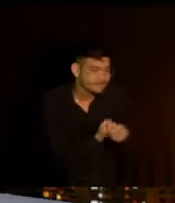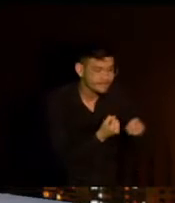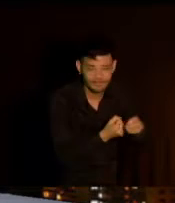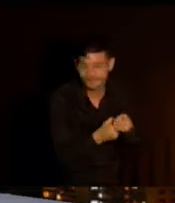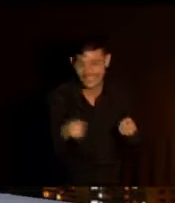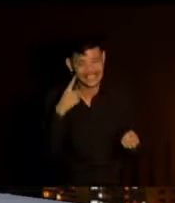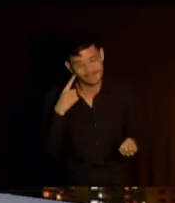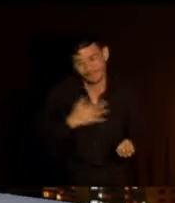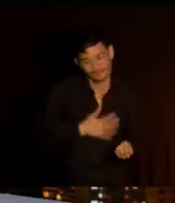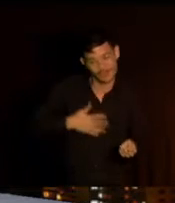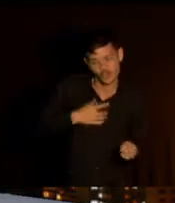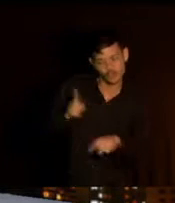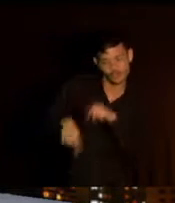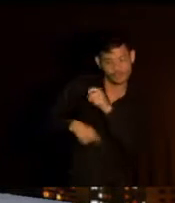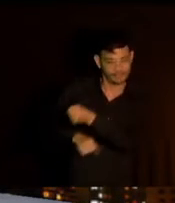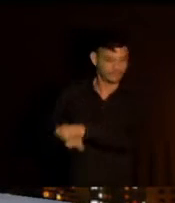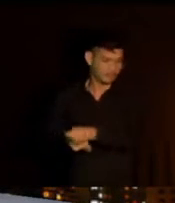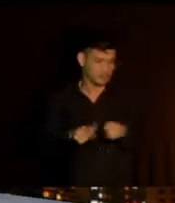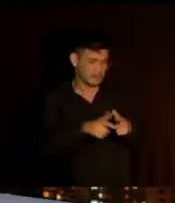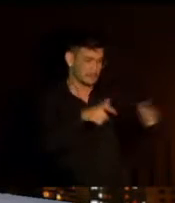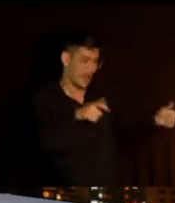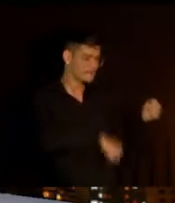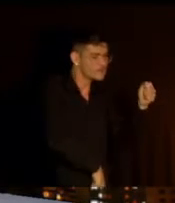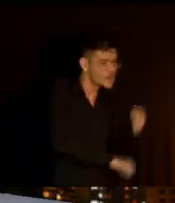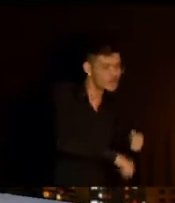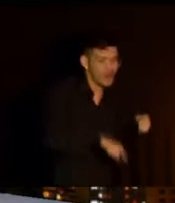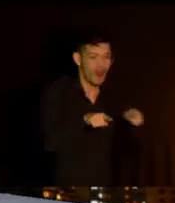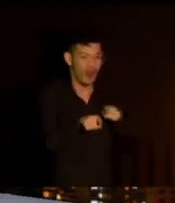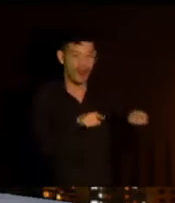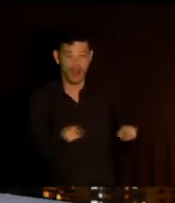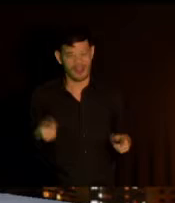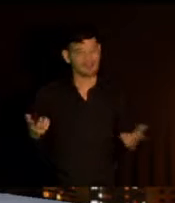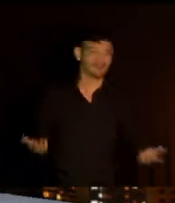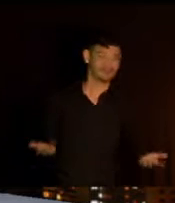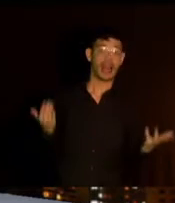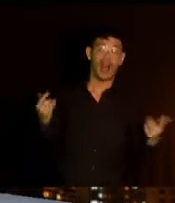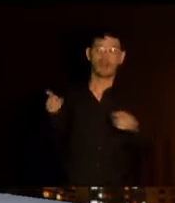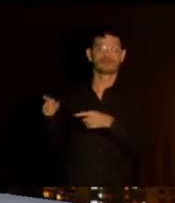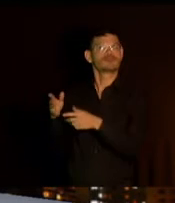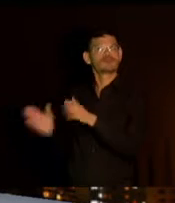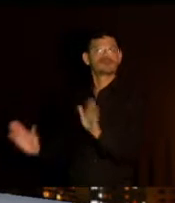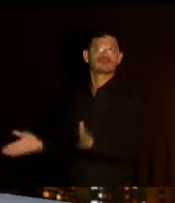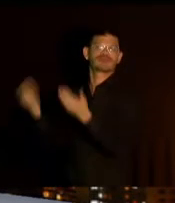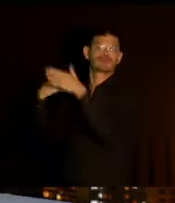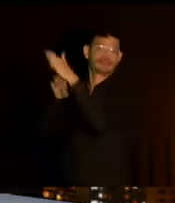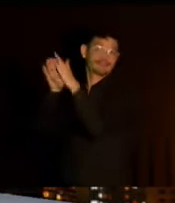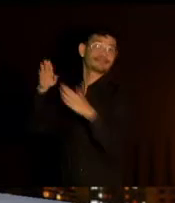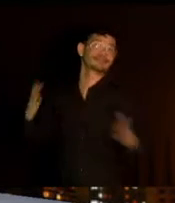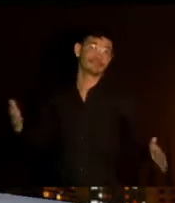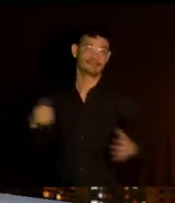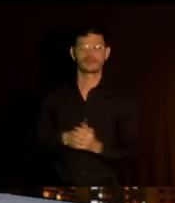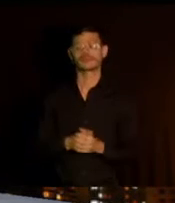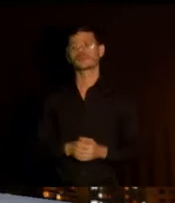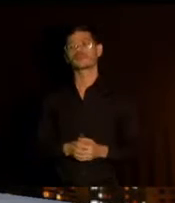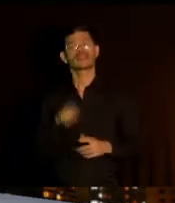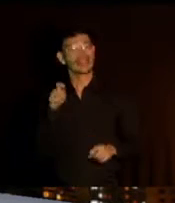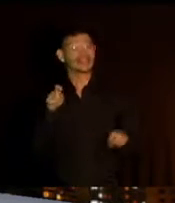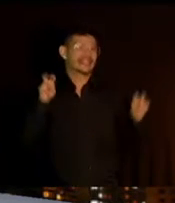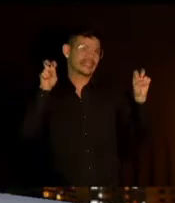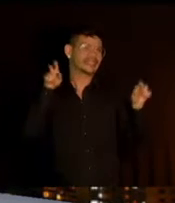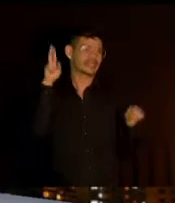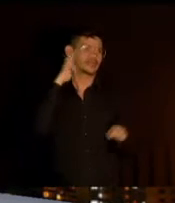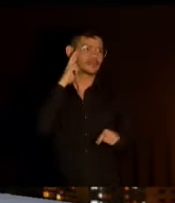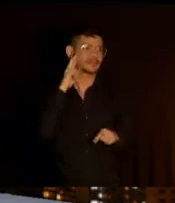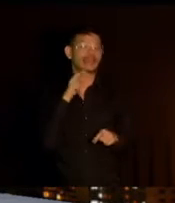ejemplo, también de descentralización del deporte. Correcto. Estamos muy centralizados en las capitales de los diferentes